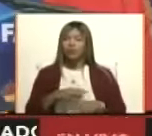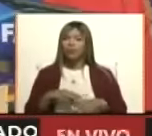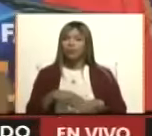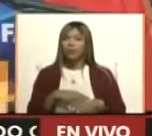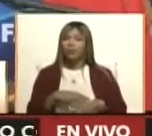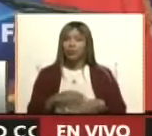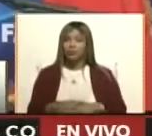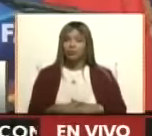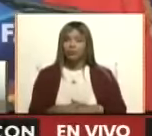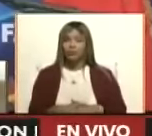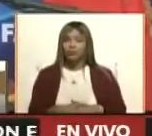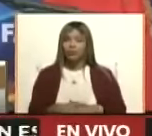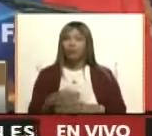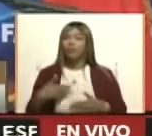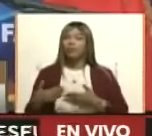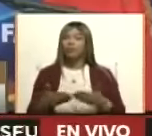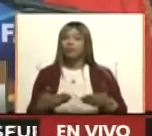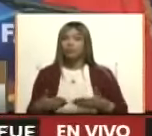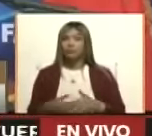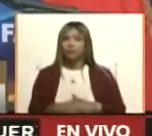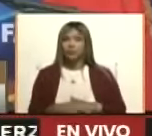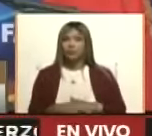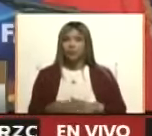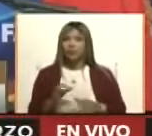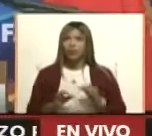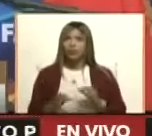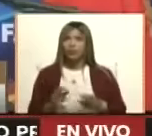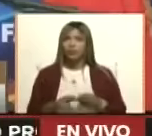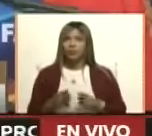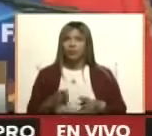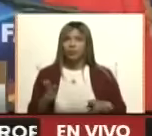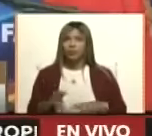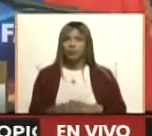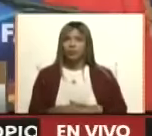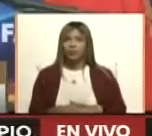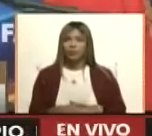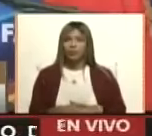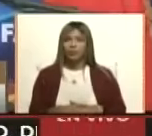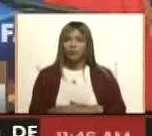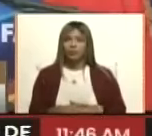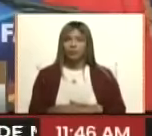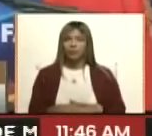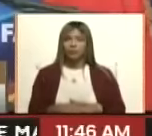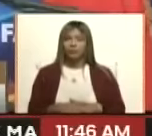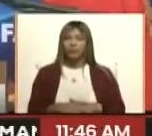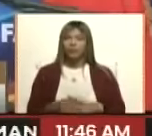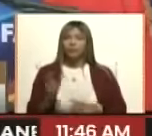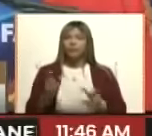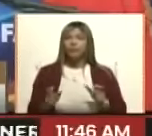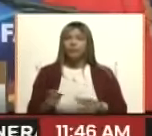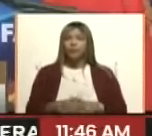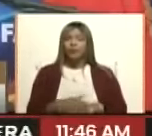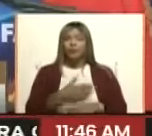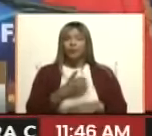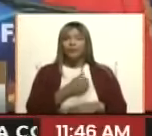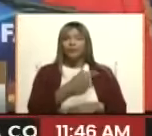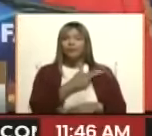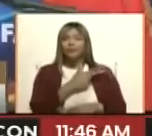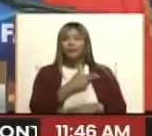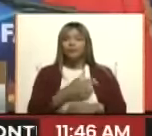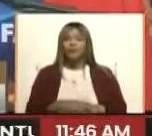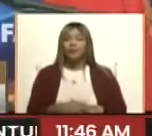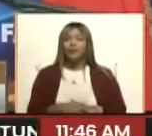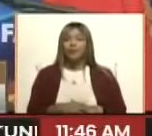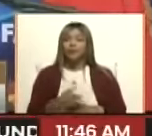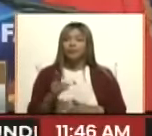del Poder Popular para Relaciones Interiores, Justicia y Paz. Ciudadano general en jefe,